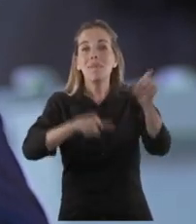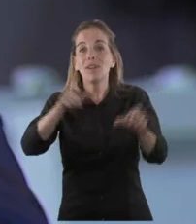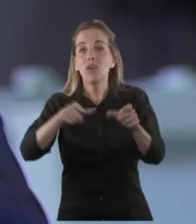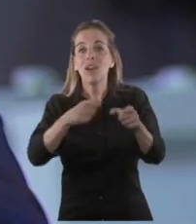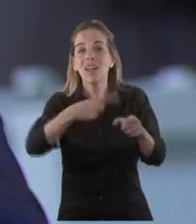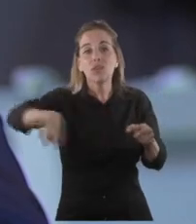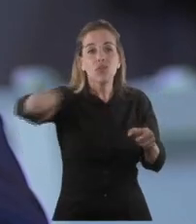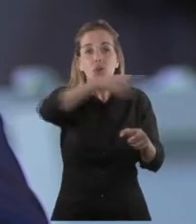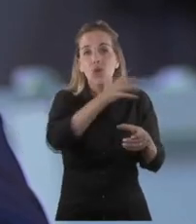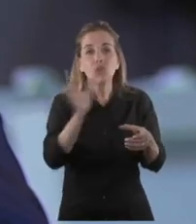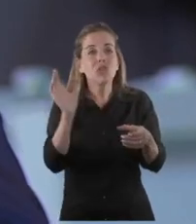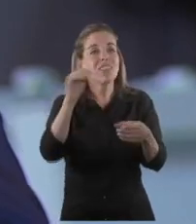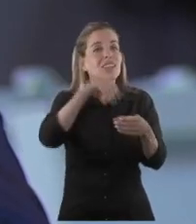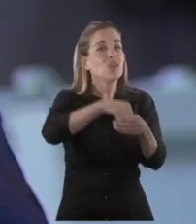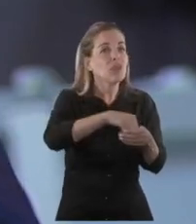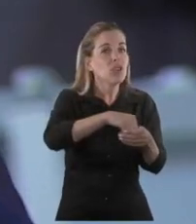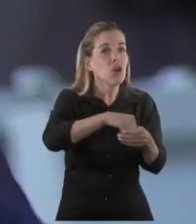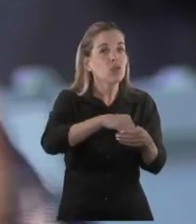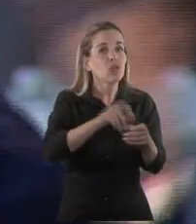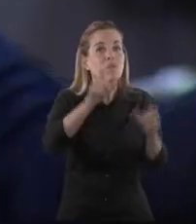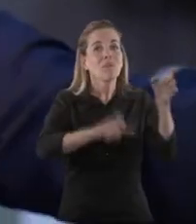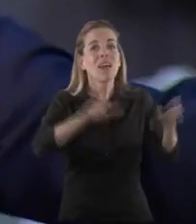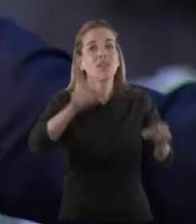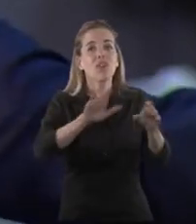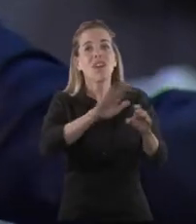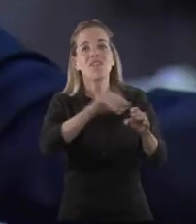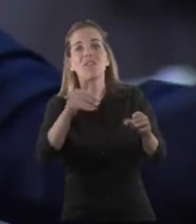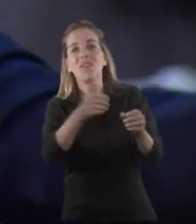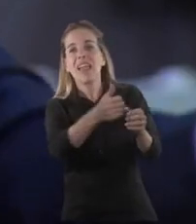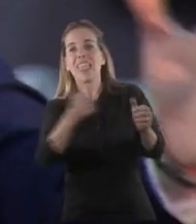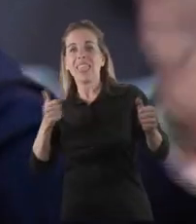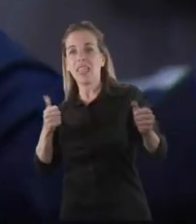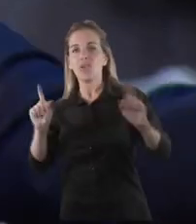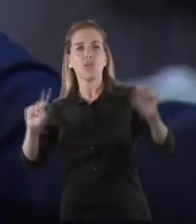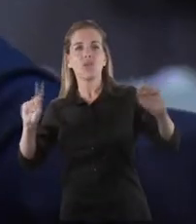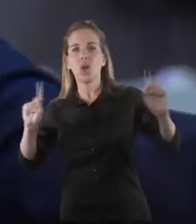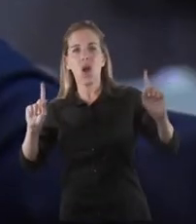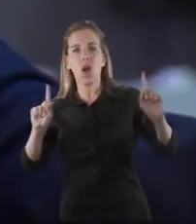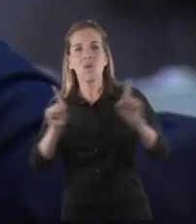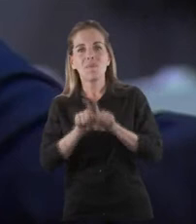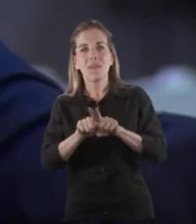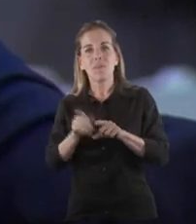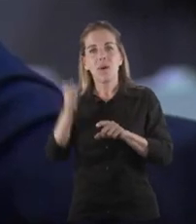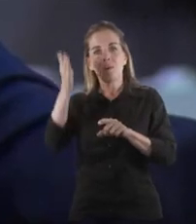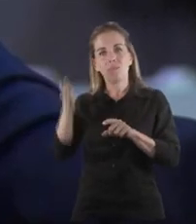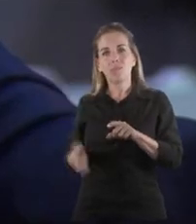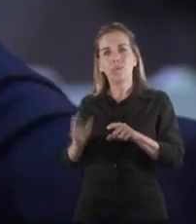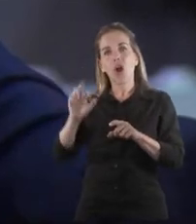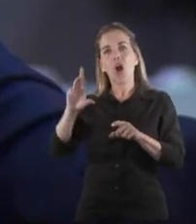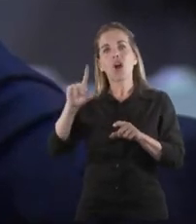necesarios. Es necesario, Orlando, demostrando lo mejor del capitalismo.